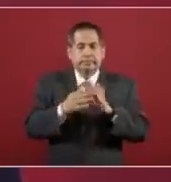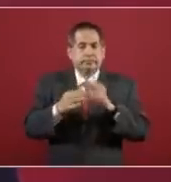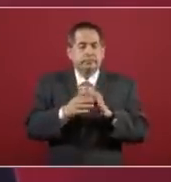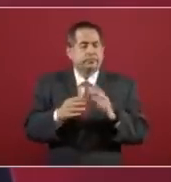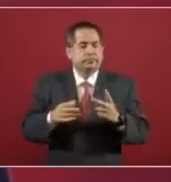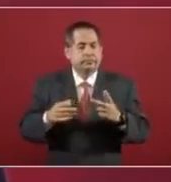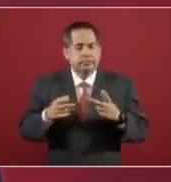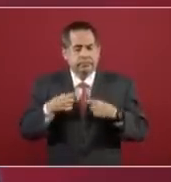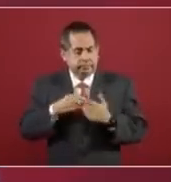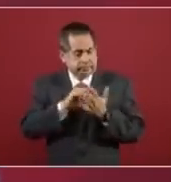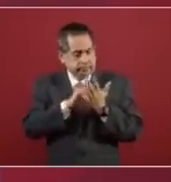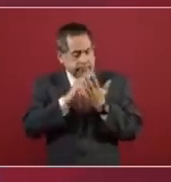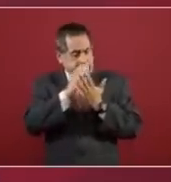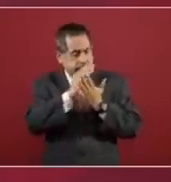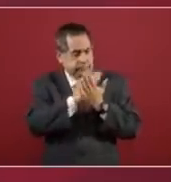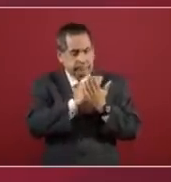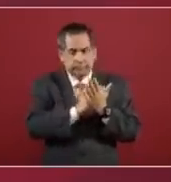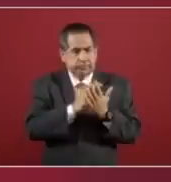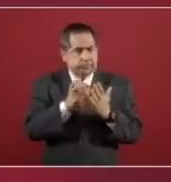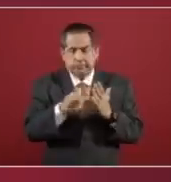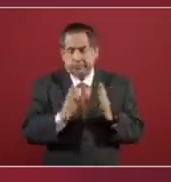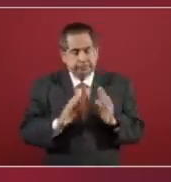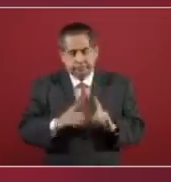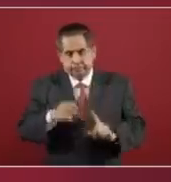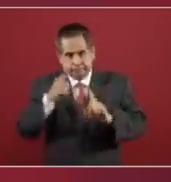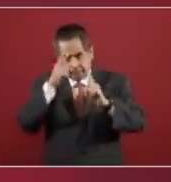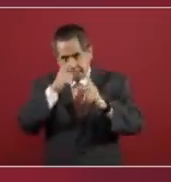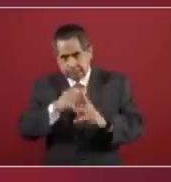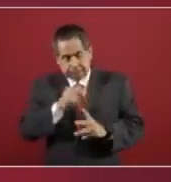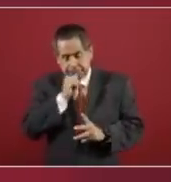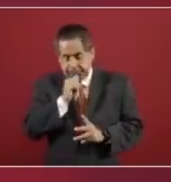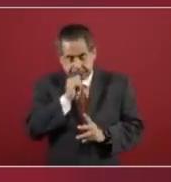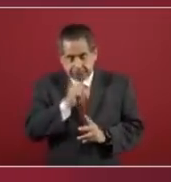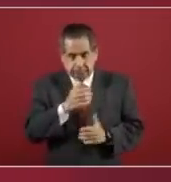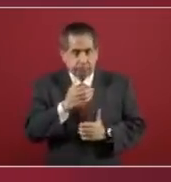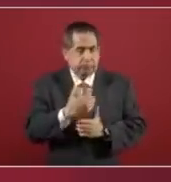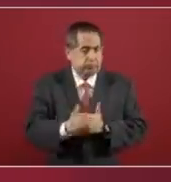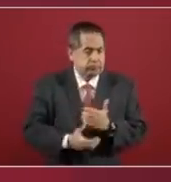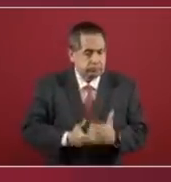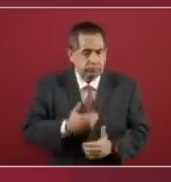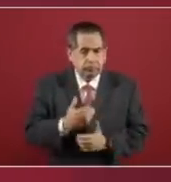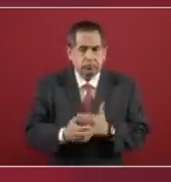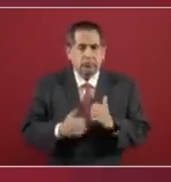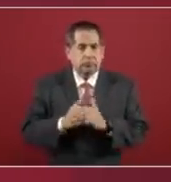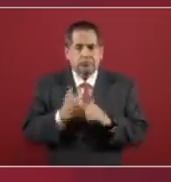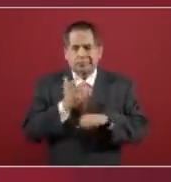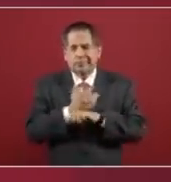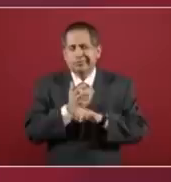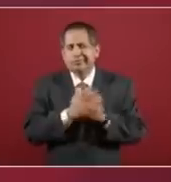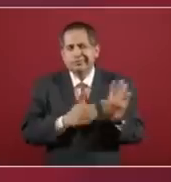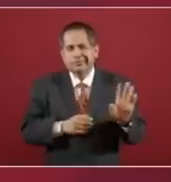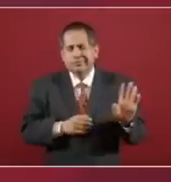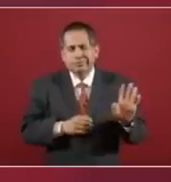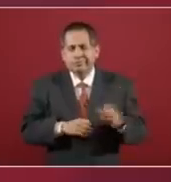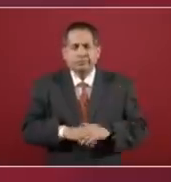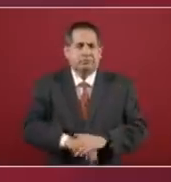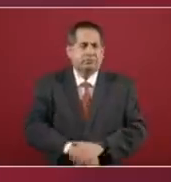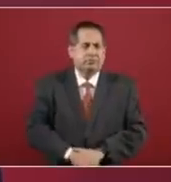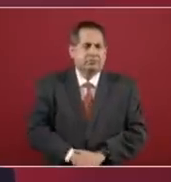agenda lo de el comercio con eeuu es